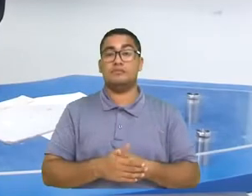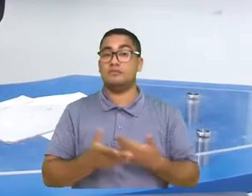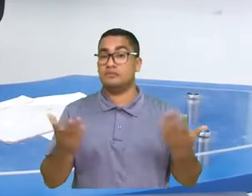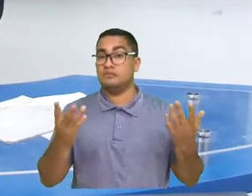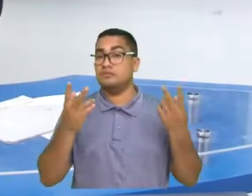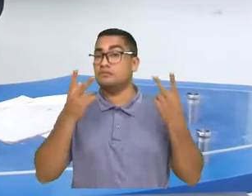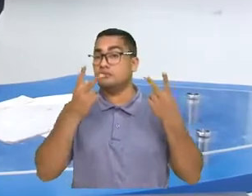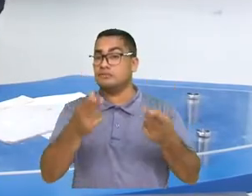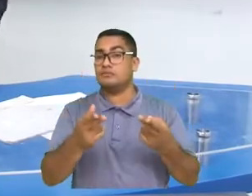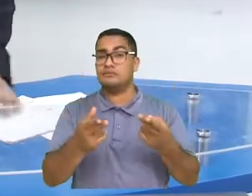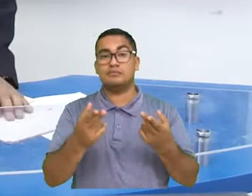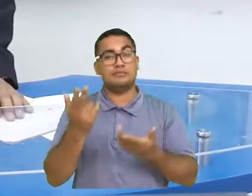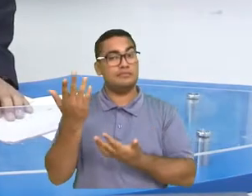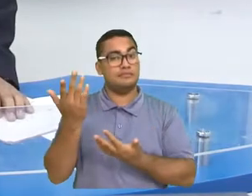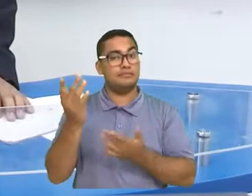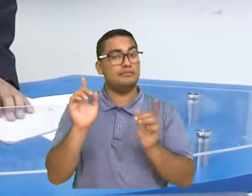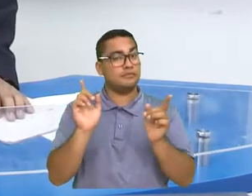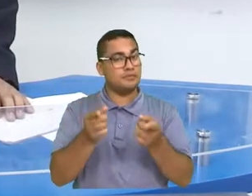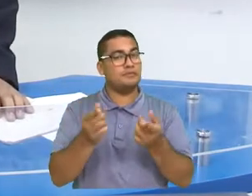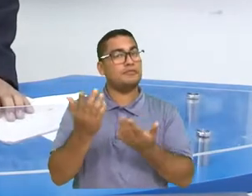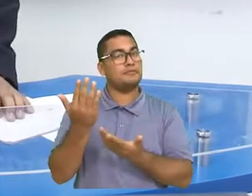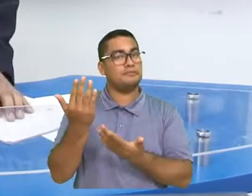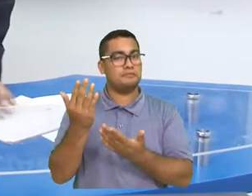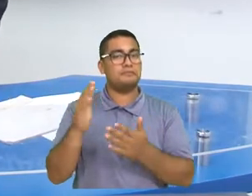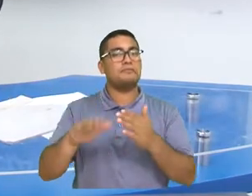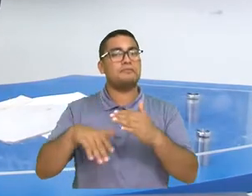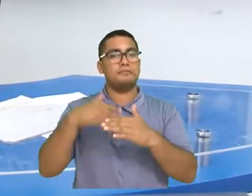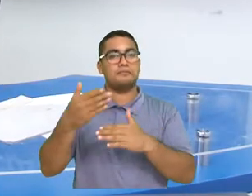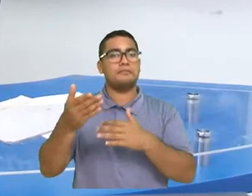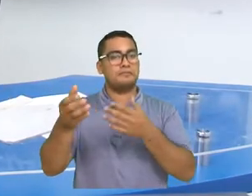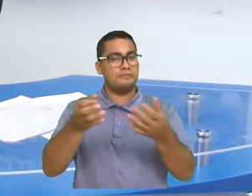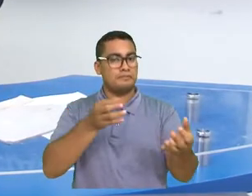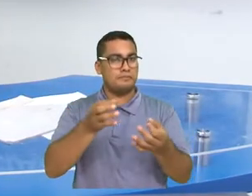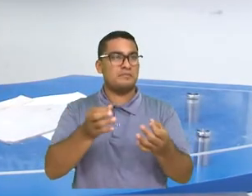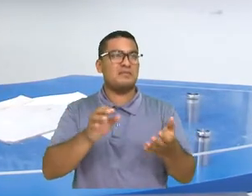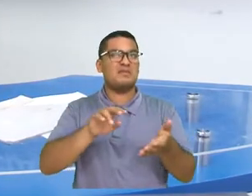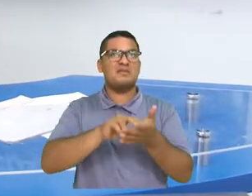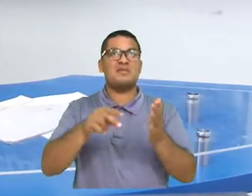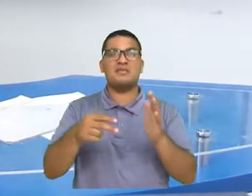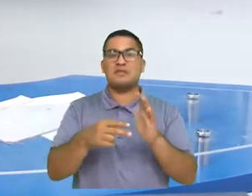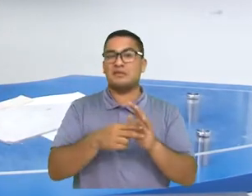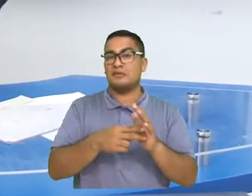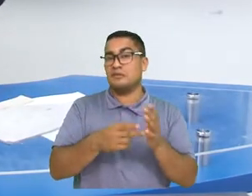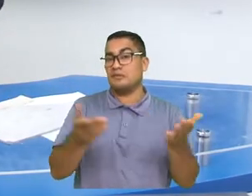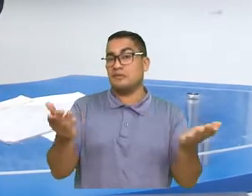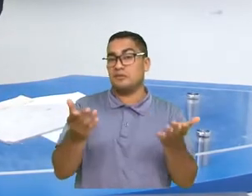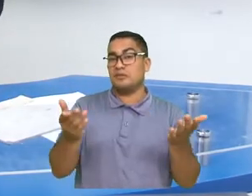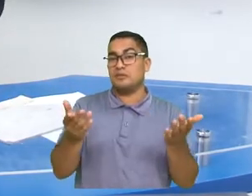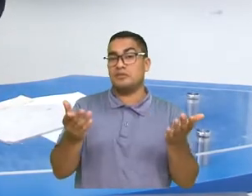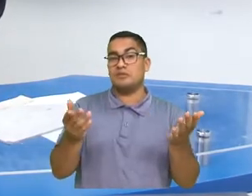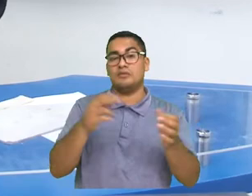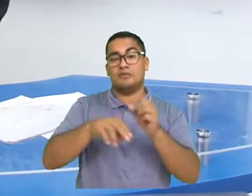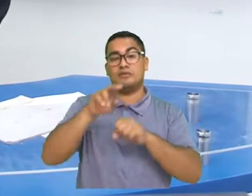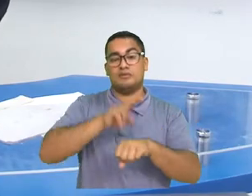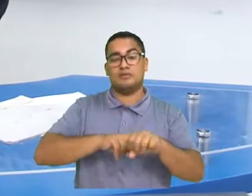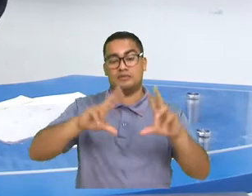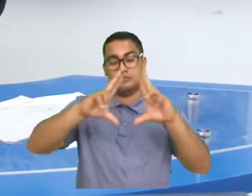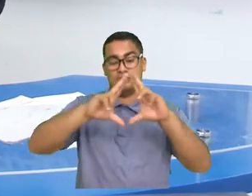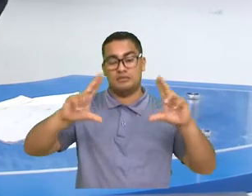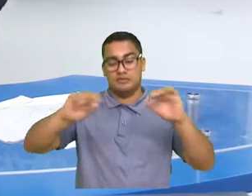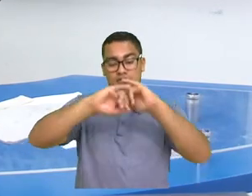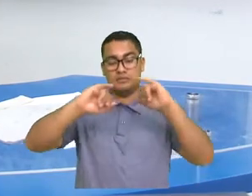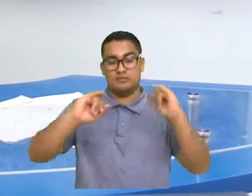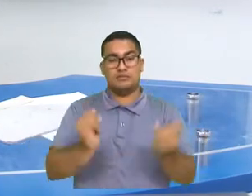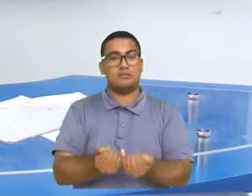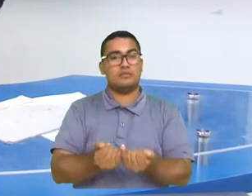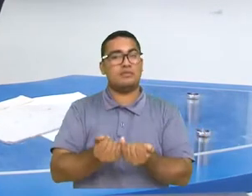Es momento de hacer una breve pausa, pero al volver le continuaremos brindando el detalle sobre el acontecer nacional e